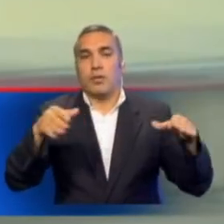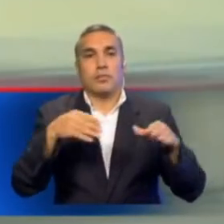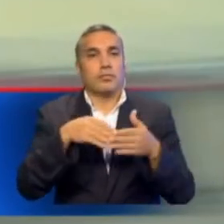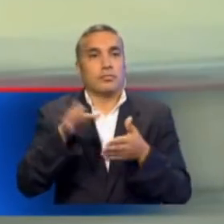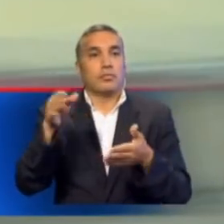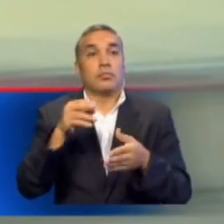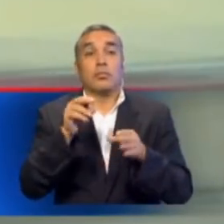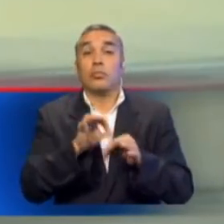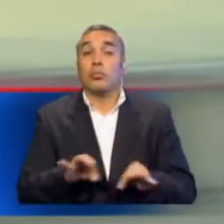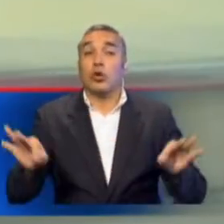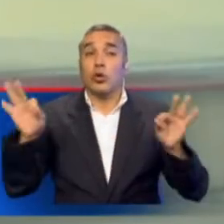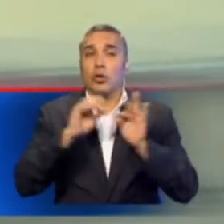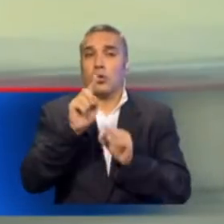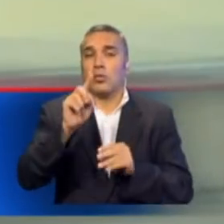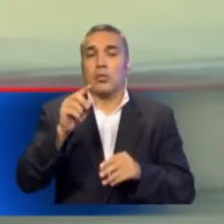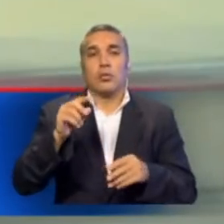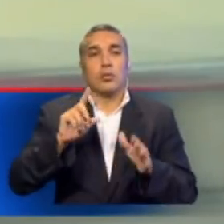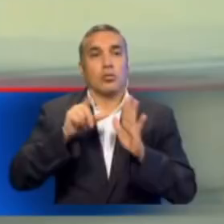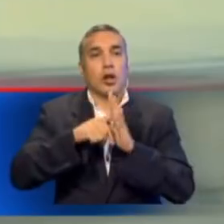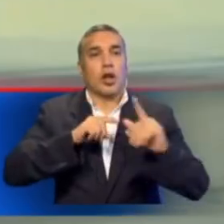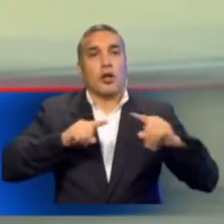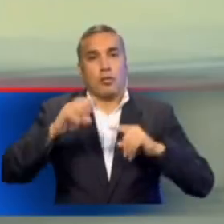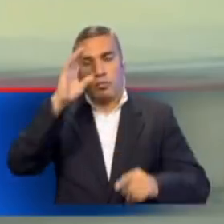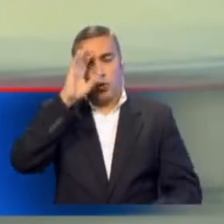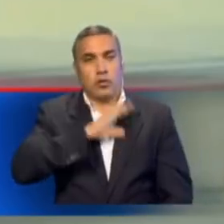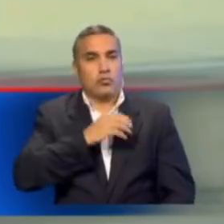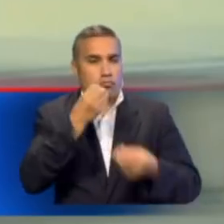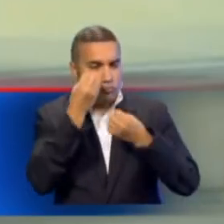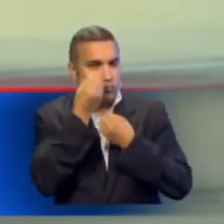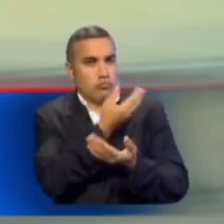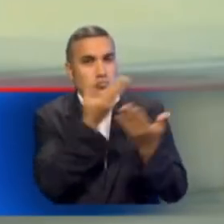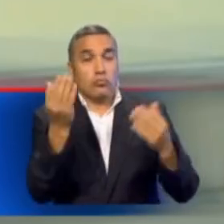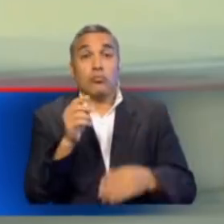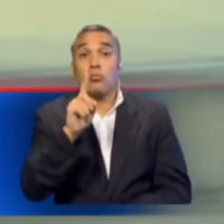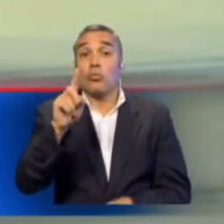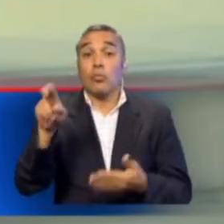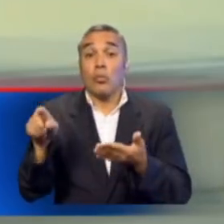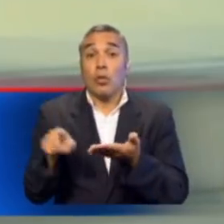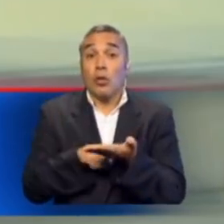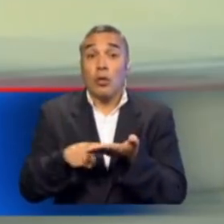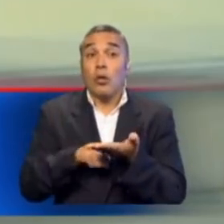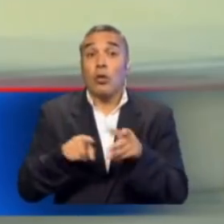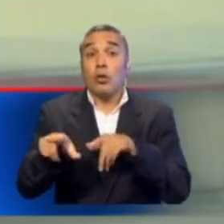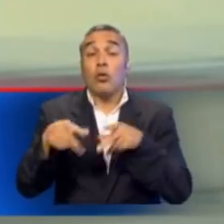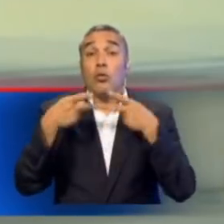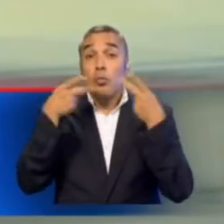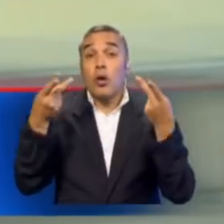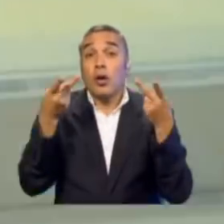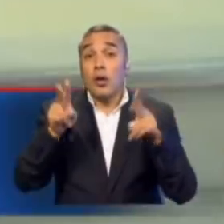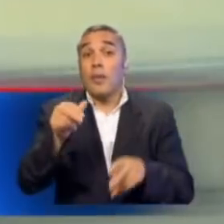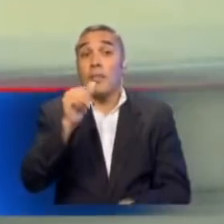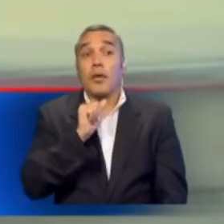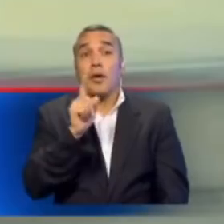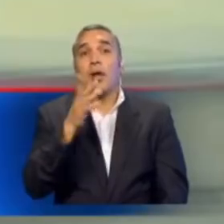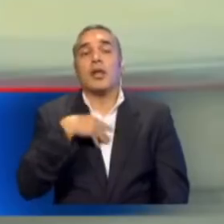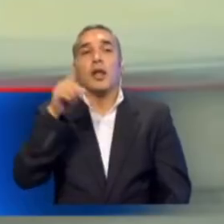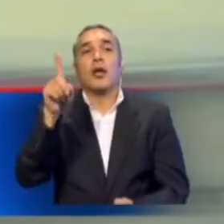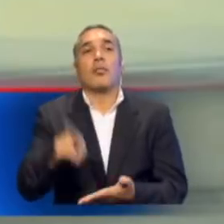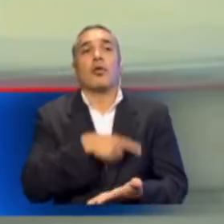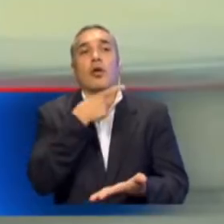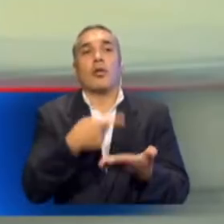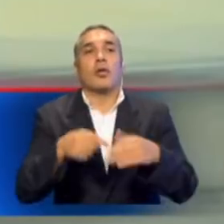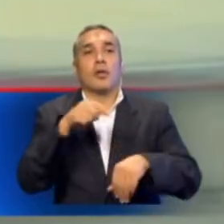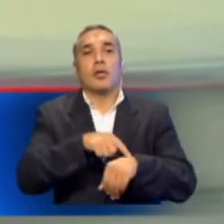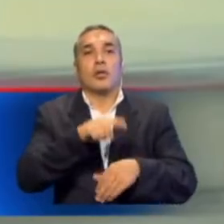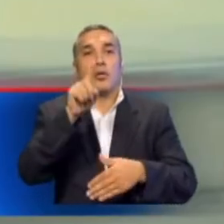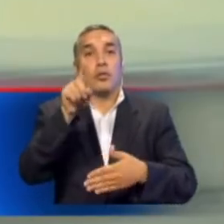una noticia importante que lo dará la señora Comandante General de la Policía. Todas las reuniones en espacios públicos y privados están prohibidos en el